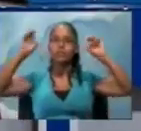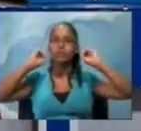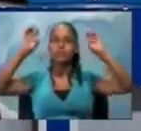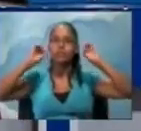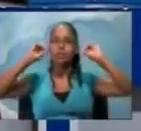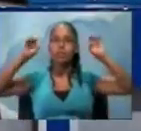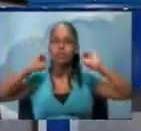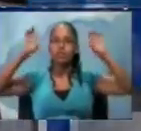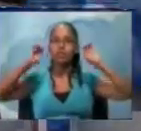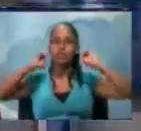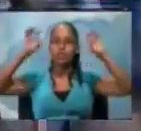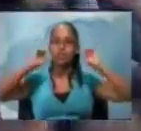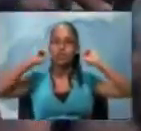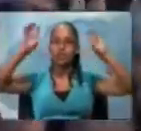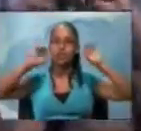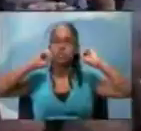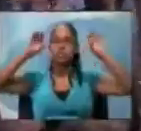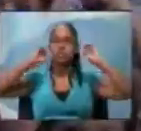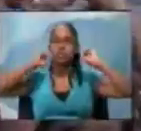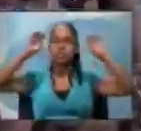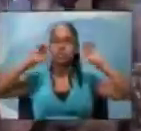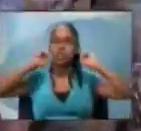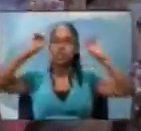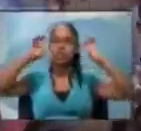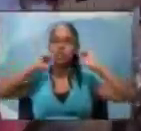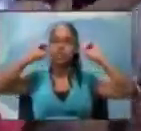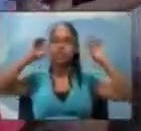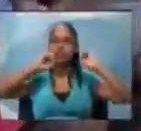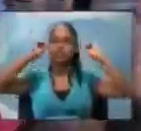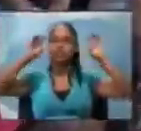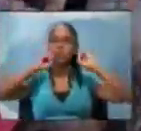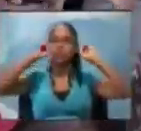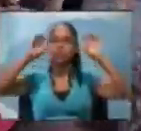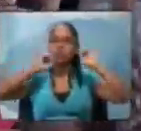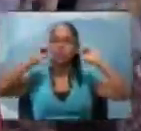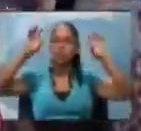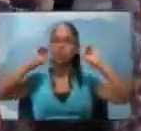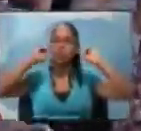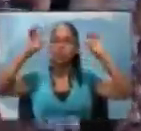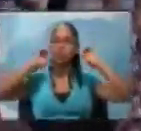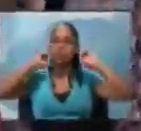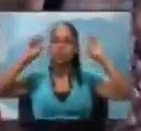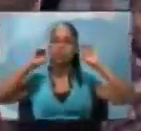Gloria a Dios, gloria a Dios, gloria a Dios, gloria a Dios, gloria a Dios.